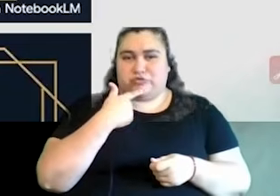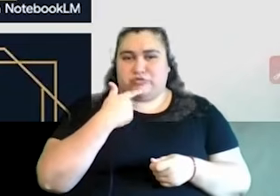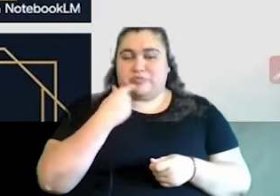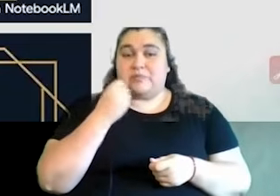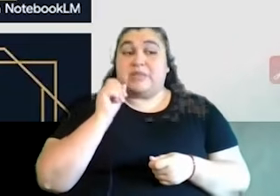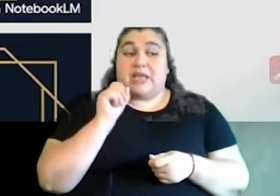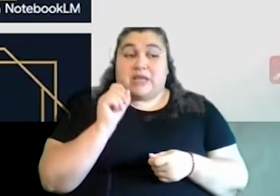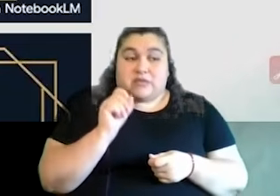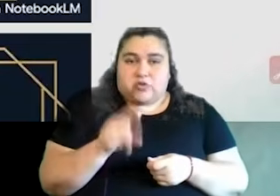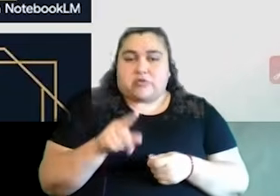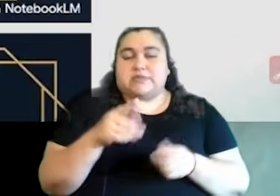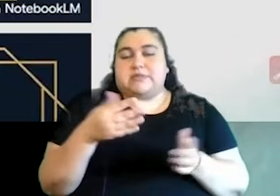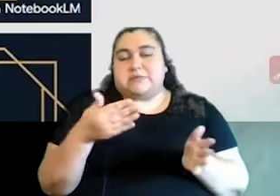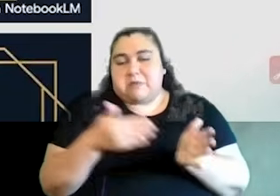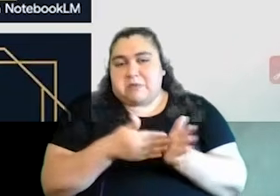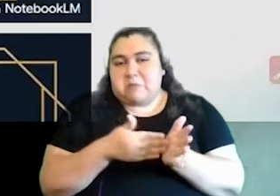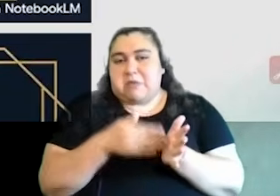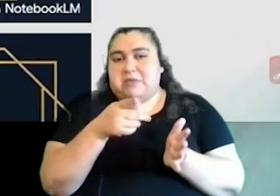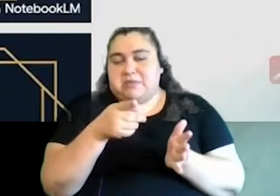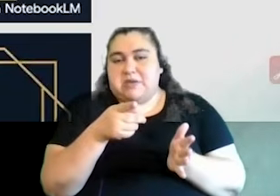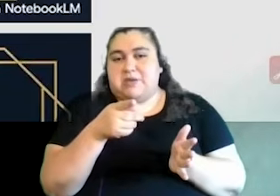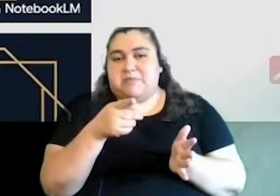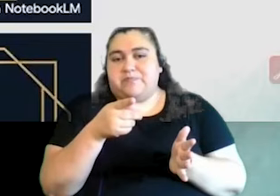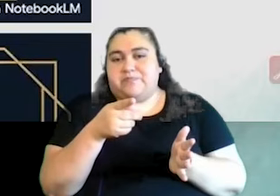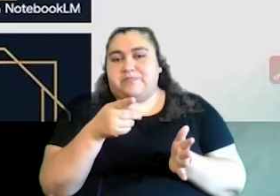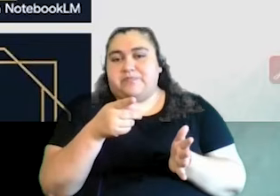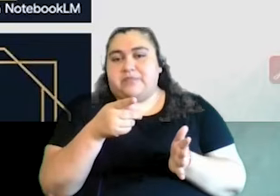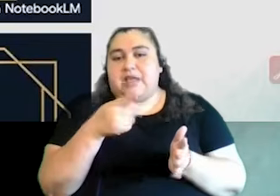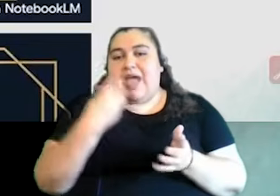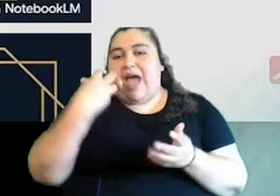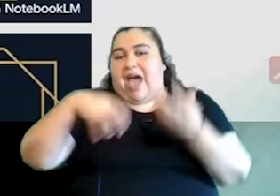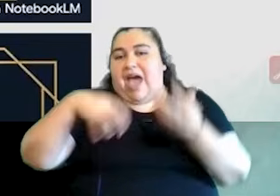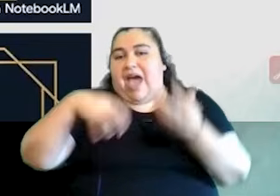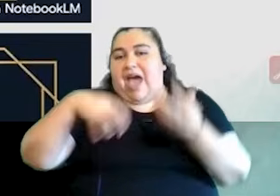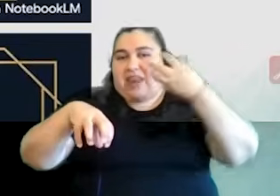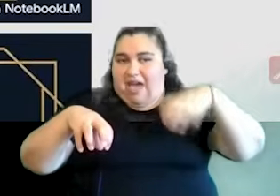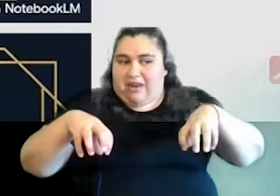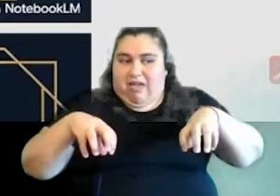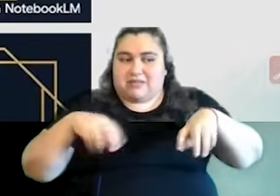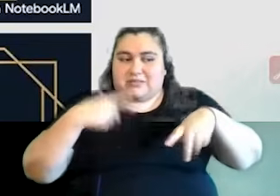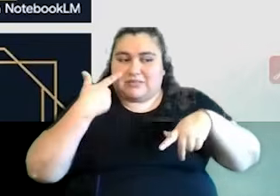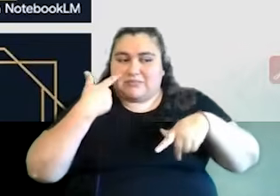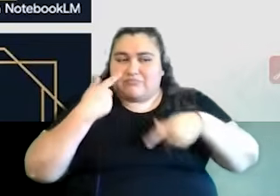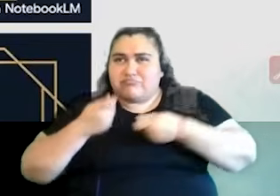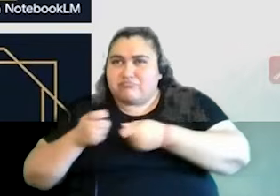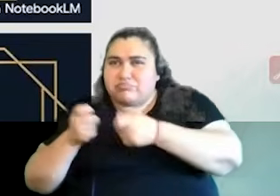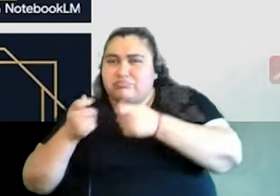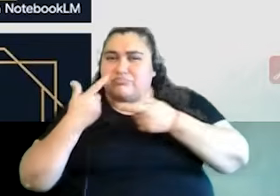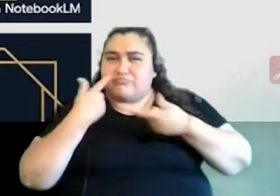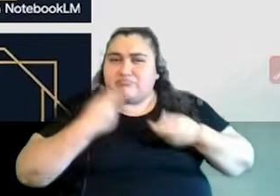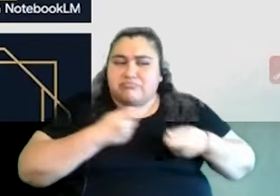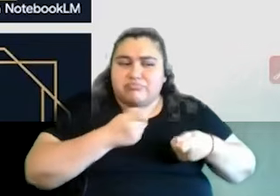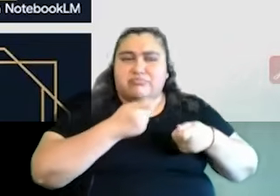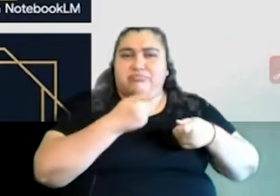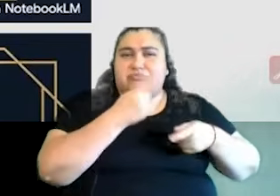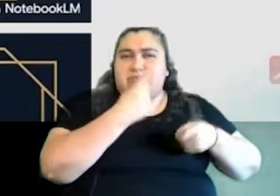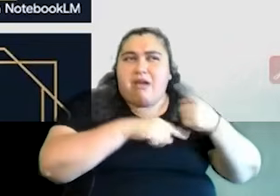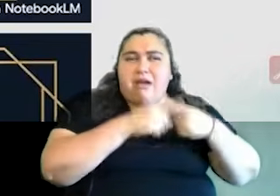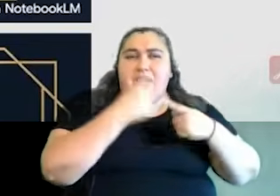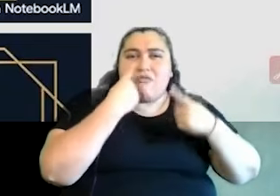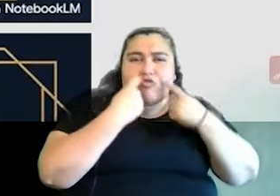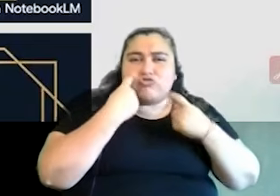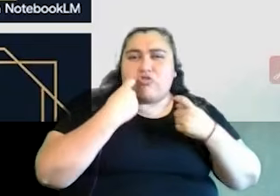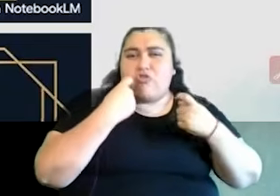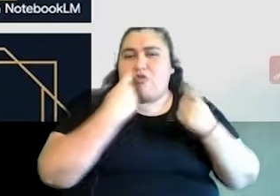bien los distintos entes que realizan el control en materia de lavado de activos